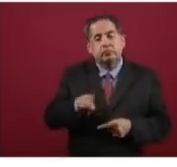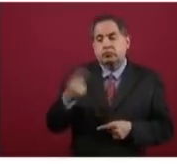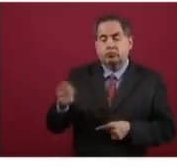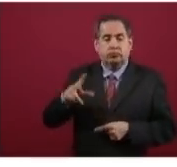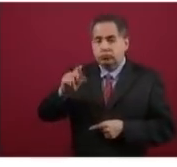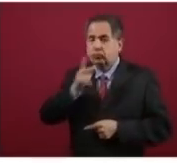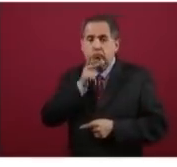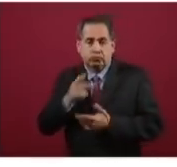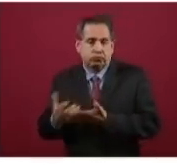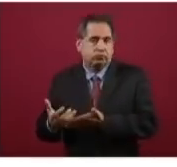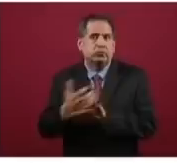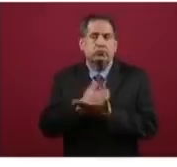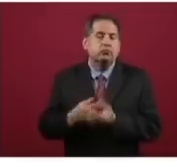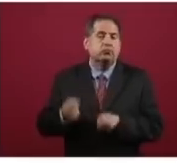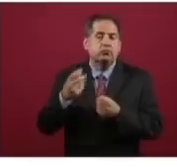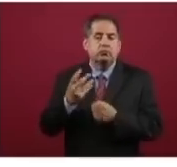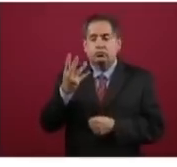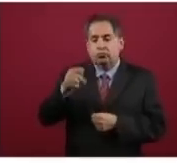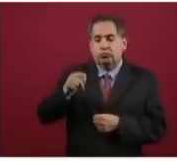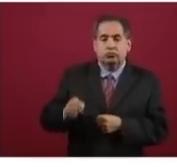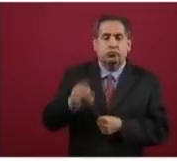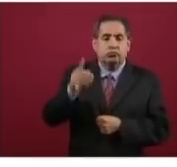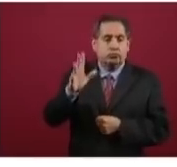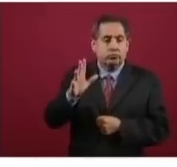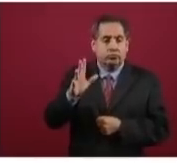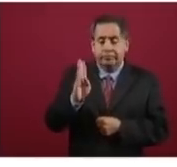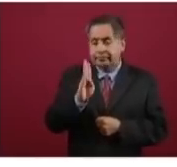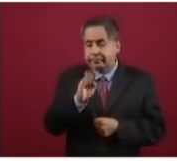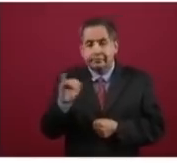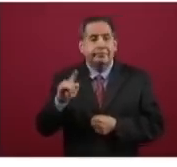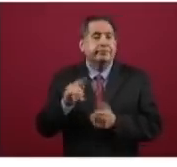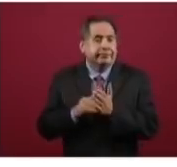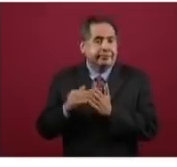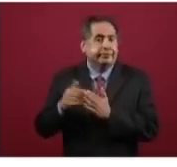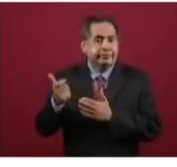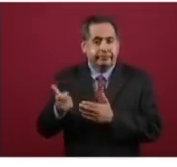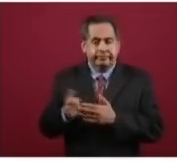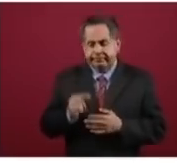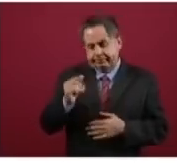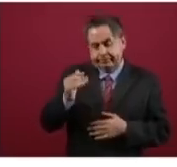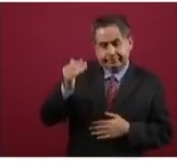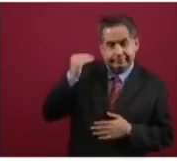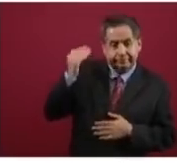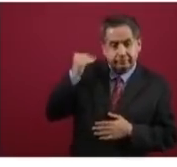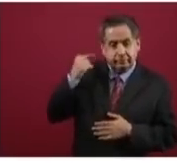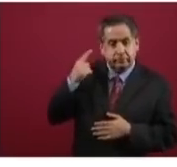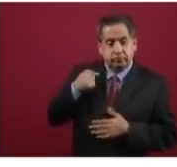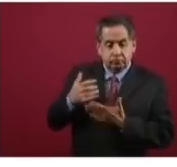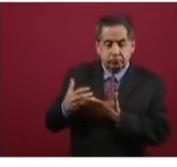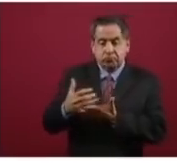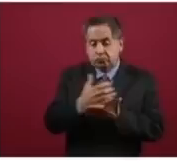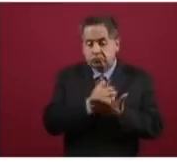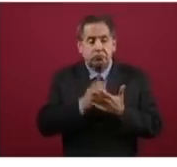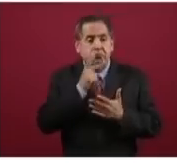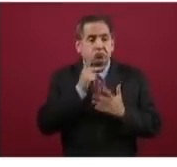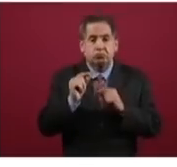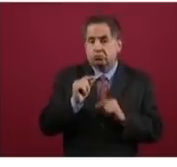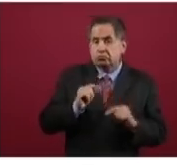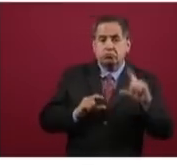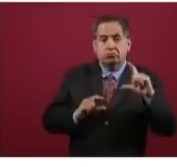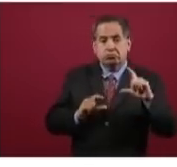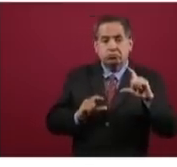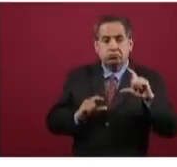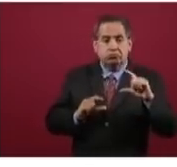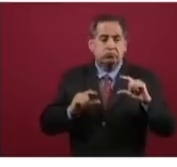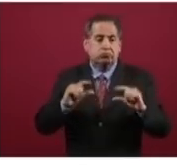representan 4.5 billones de pesos hace tan sólo algunos años prácticamente los ingresos petroleros representaban la